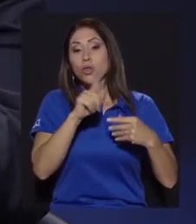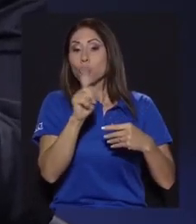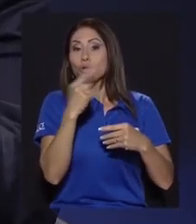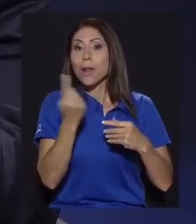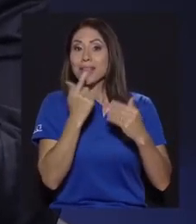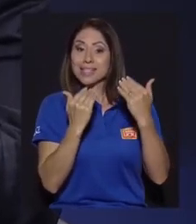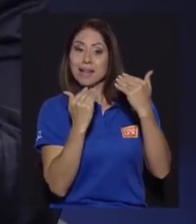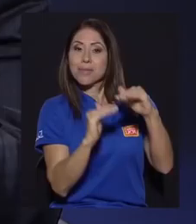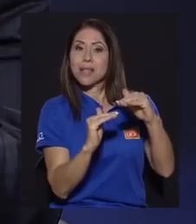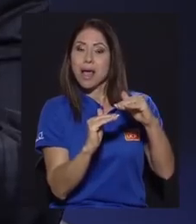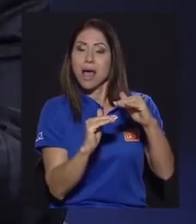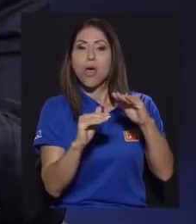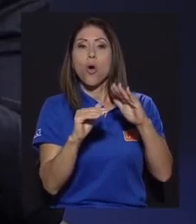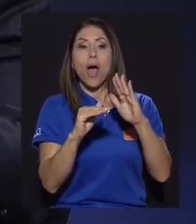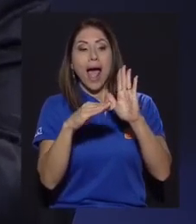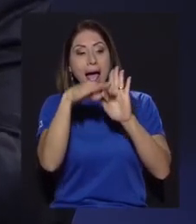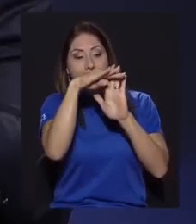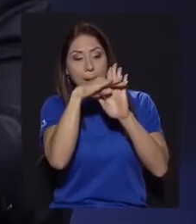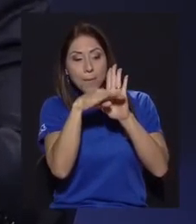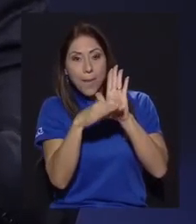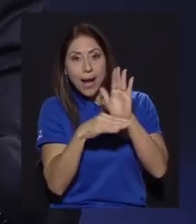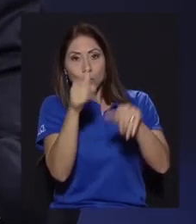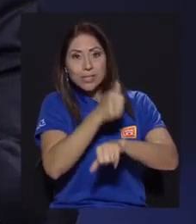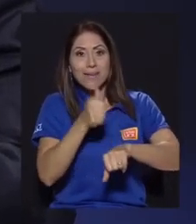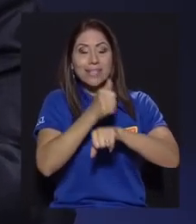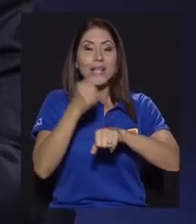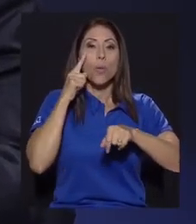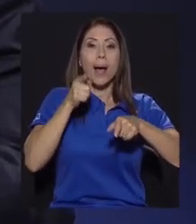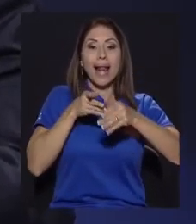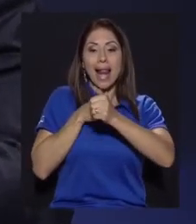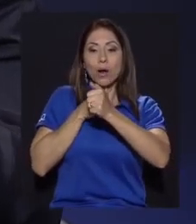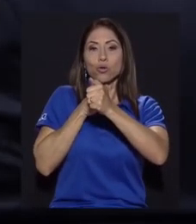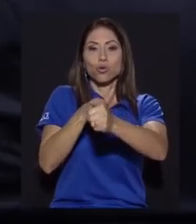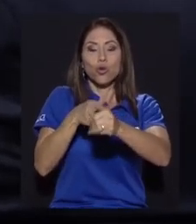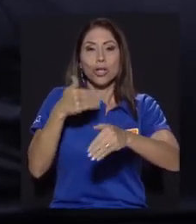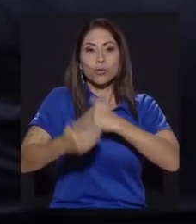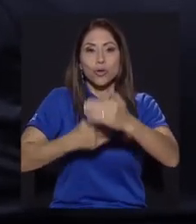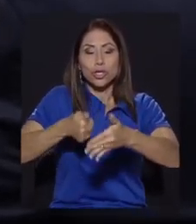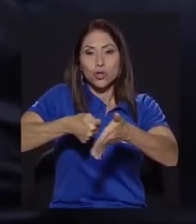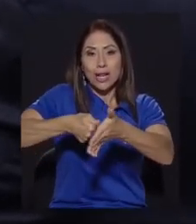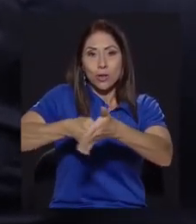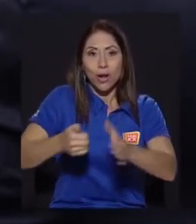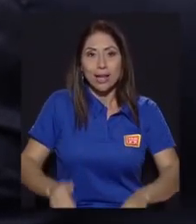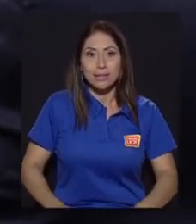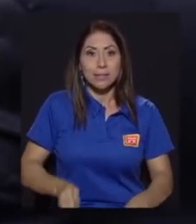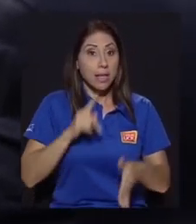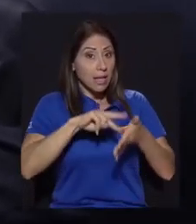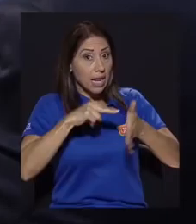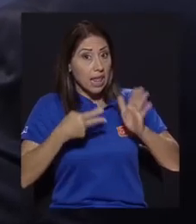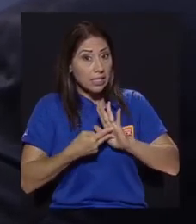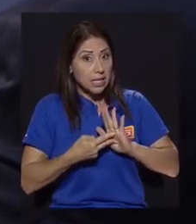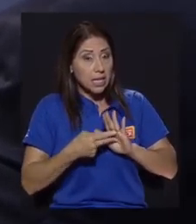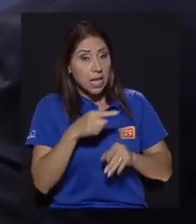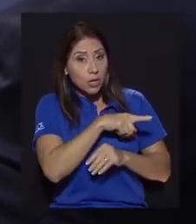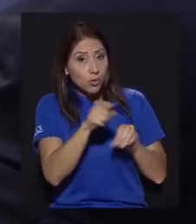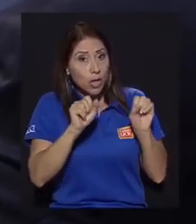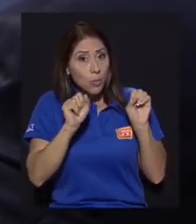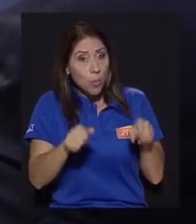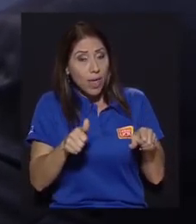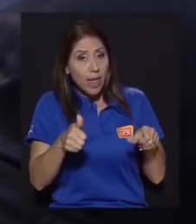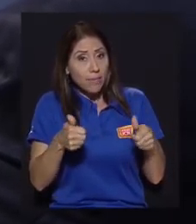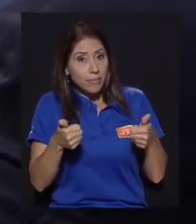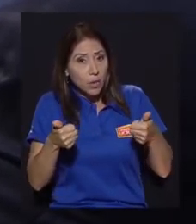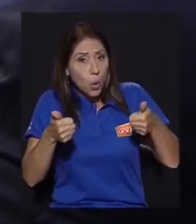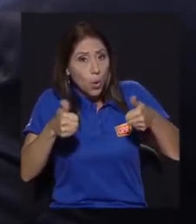marco institucional establecido para la conducción de los procesos electorales eso es lo quiere eso no quiere decir que usted pueda coincidir con el planteamiento